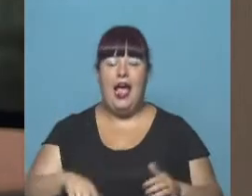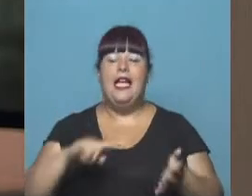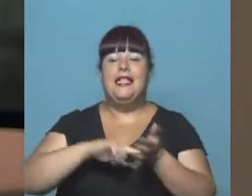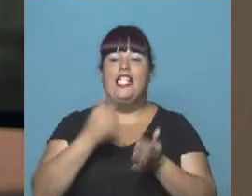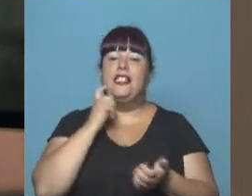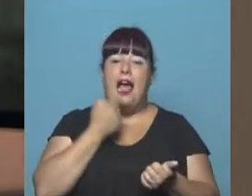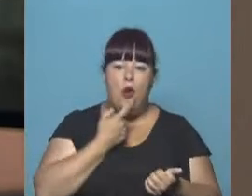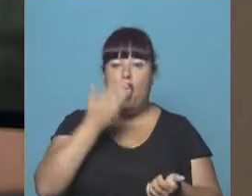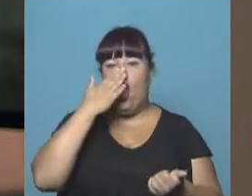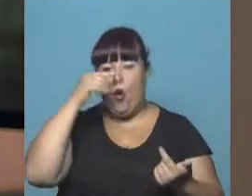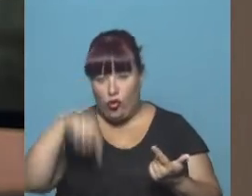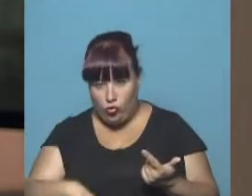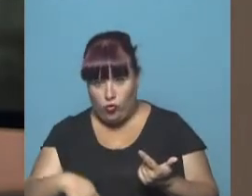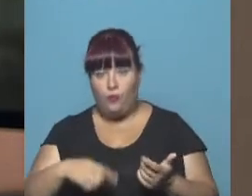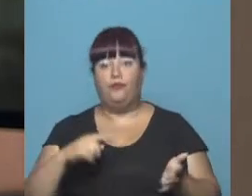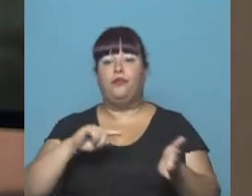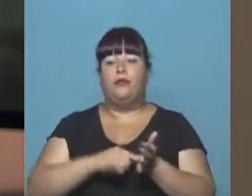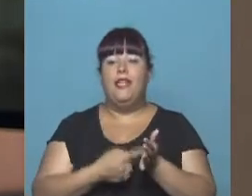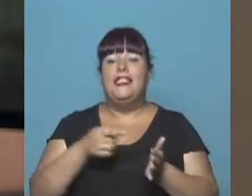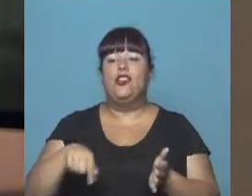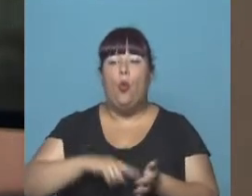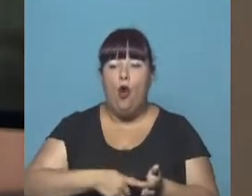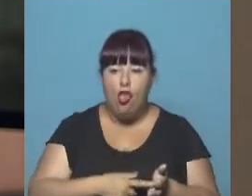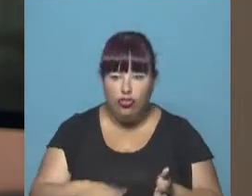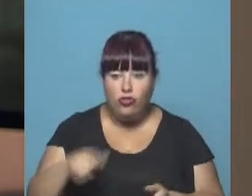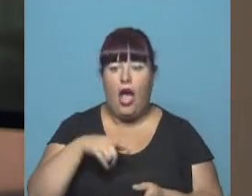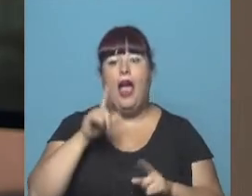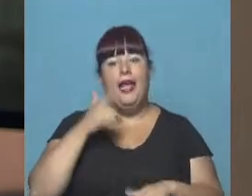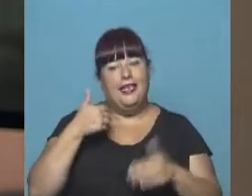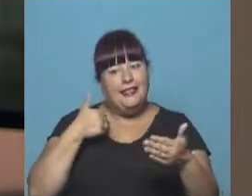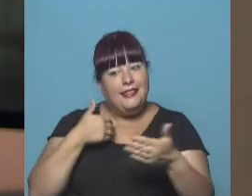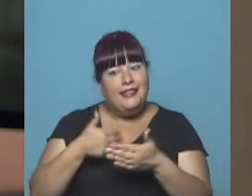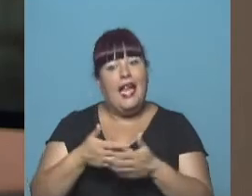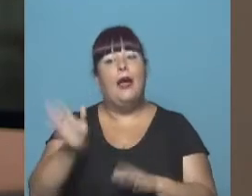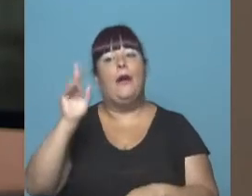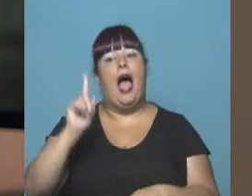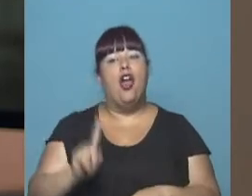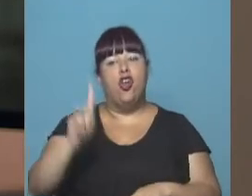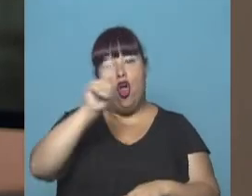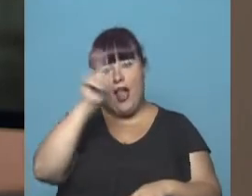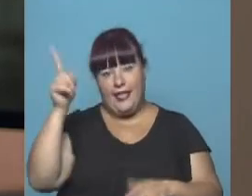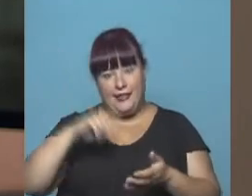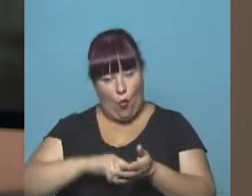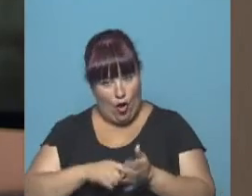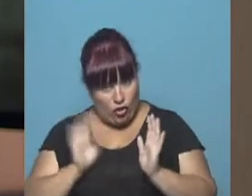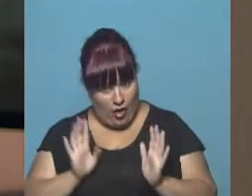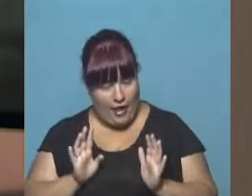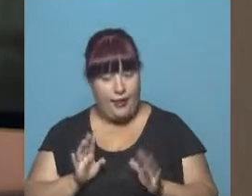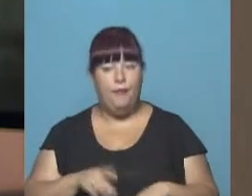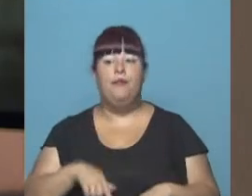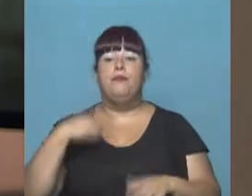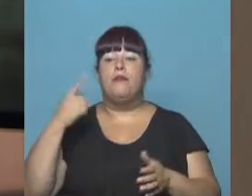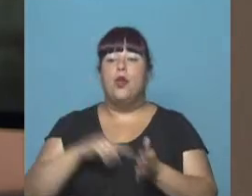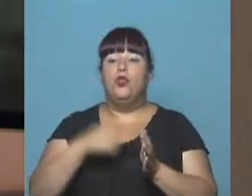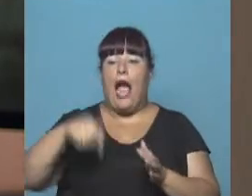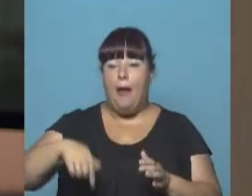de San Luis, sur de Córdoba, centro de la provincia de Buenos Aires y acercándose hacia el noreste de Buenos Aires, hacia la